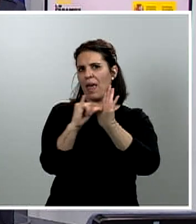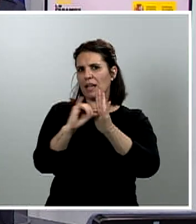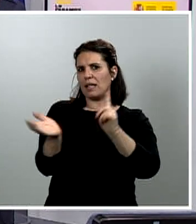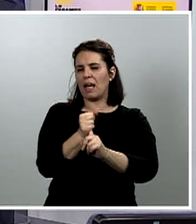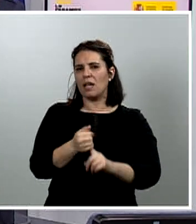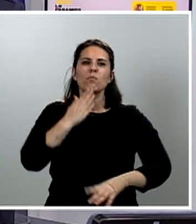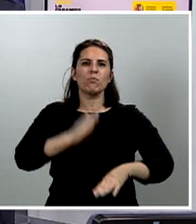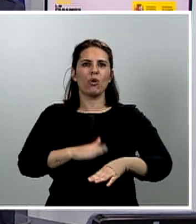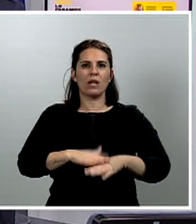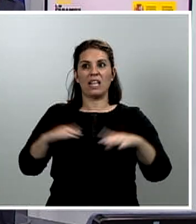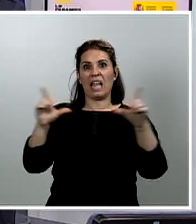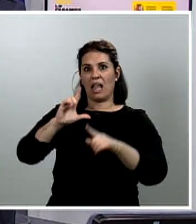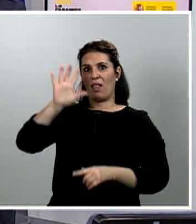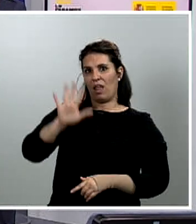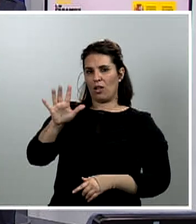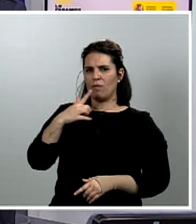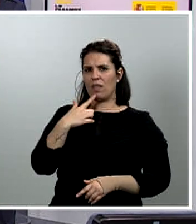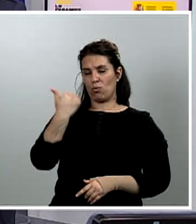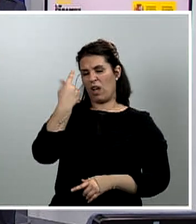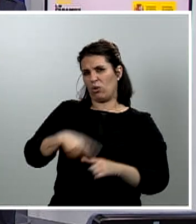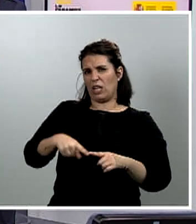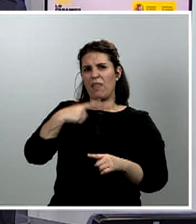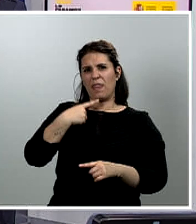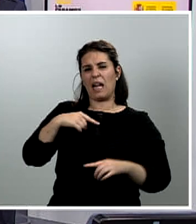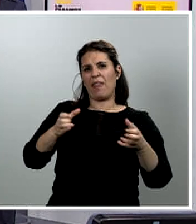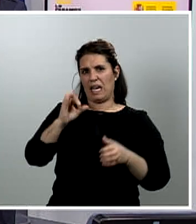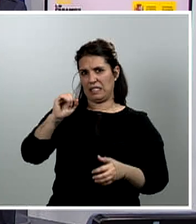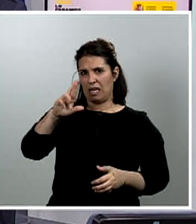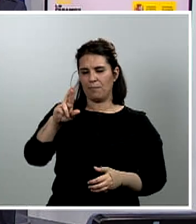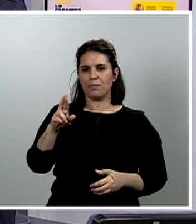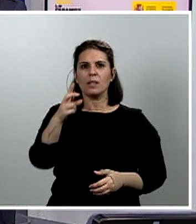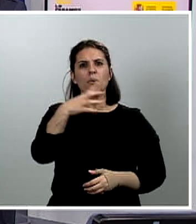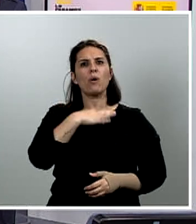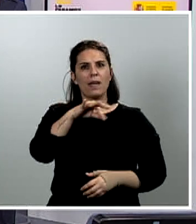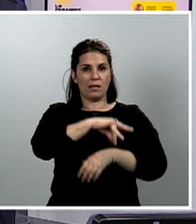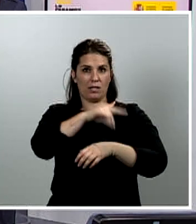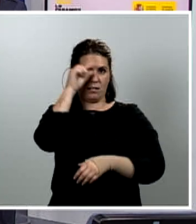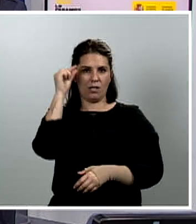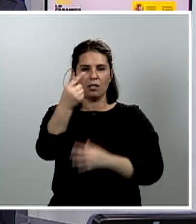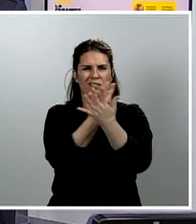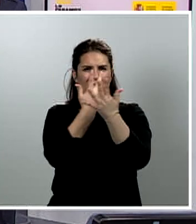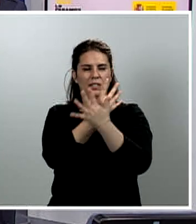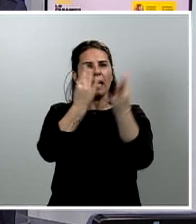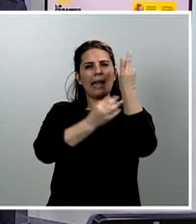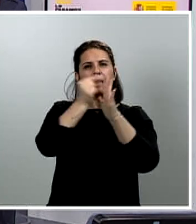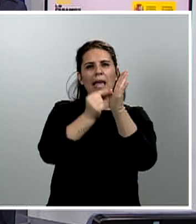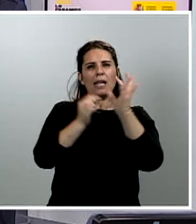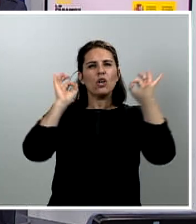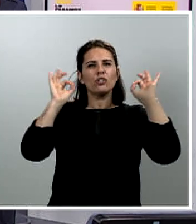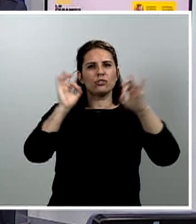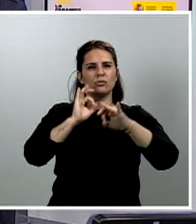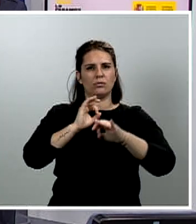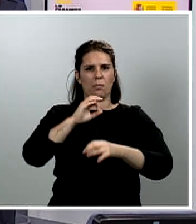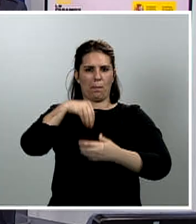divulgada hoy por la cadena SER y pregunta, ¿podría explicar los criterios, doctor, los criterios concretos que se van a tener en cuenta en la